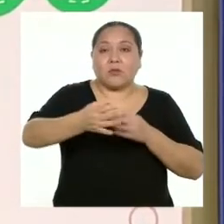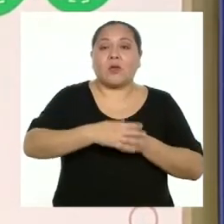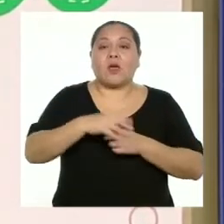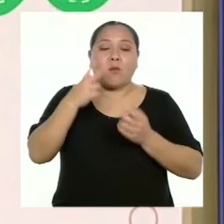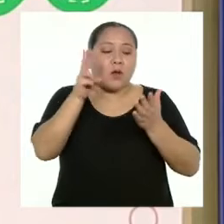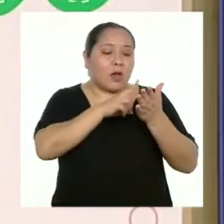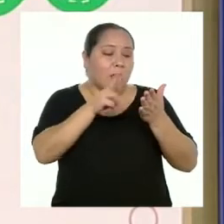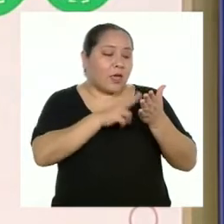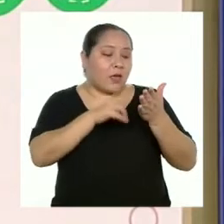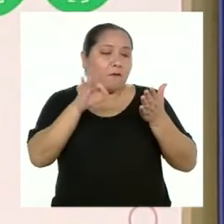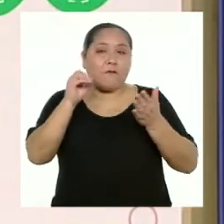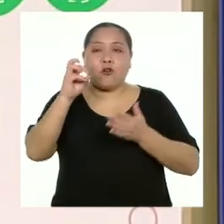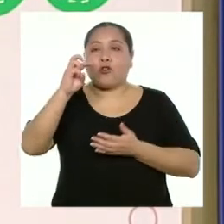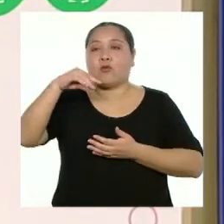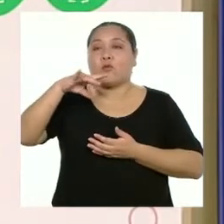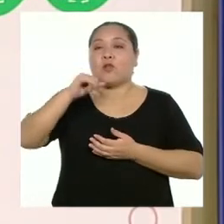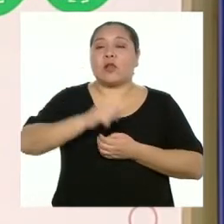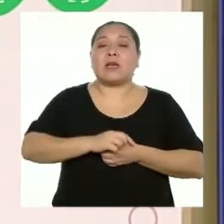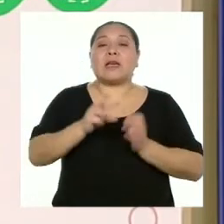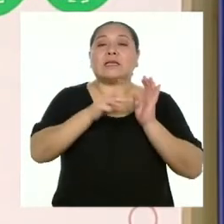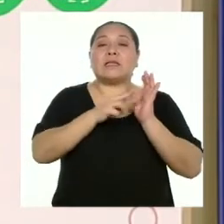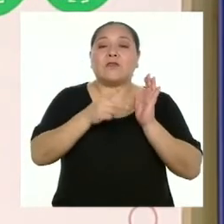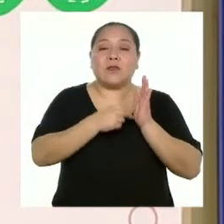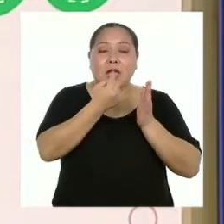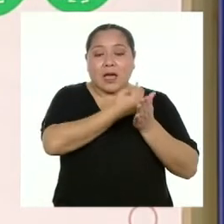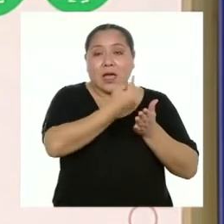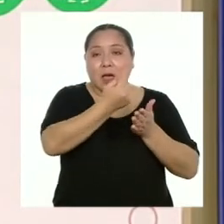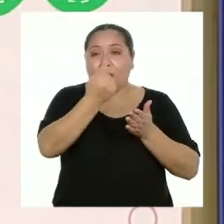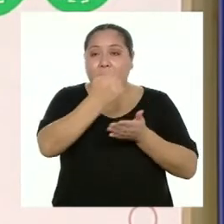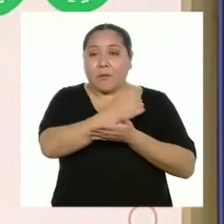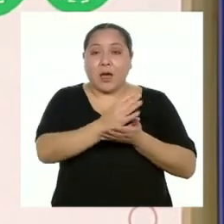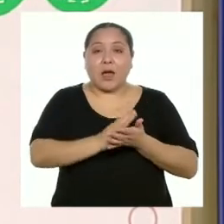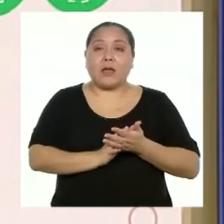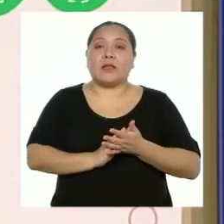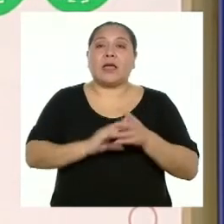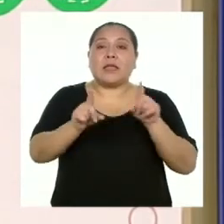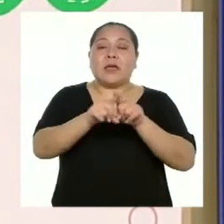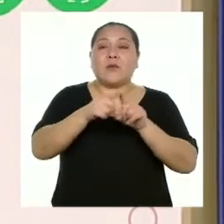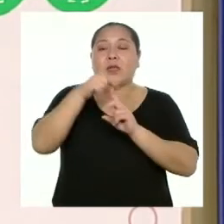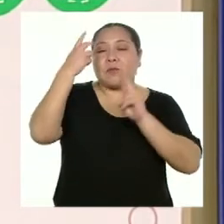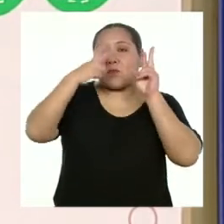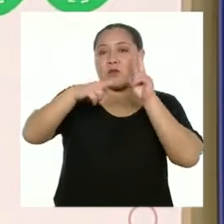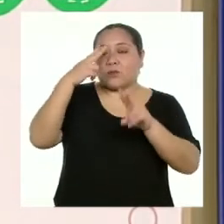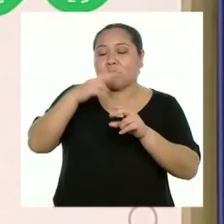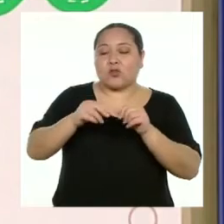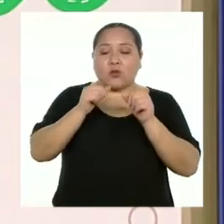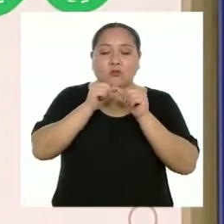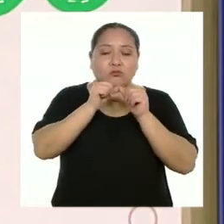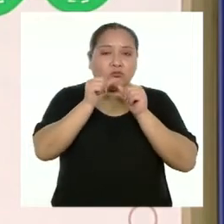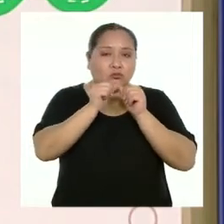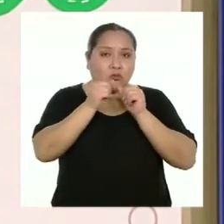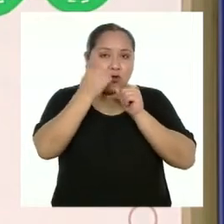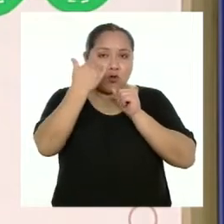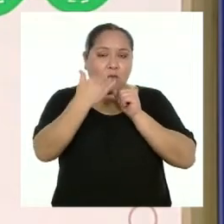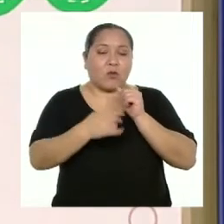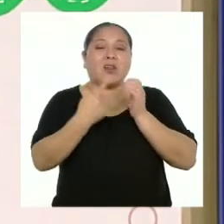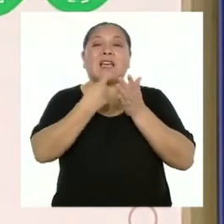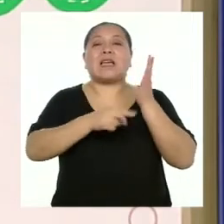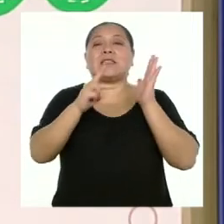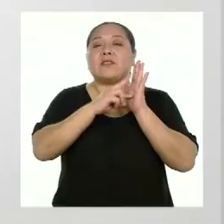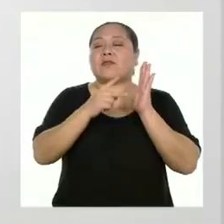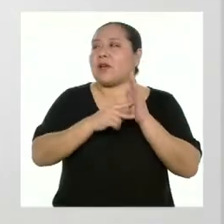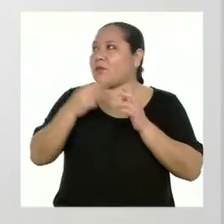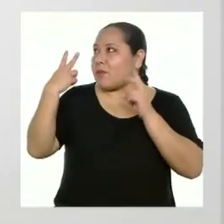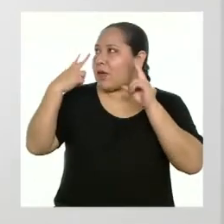las fórmulas, lo que significa cada parte y también hemos visto los cálculos y lo que significa. Veamos el tercer